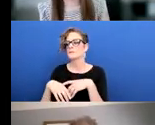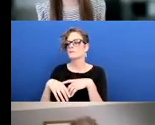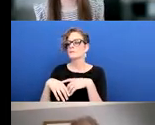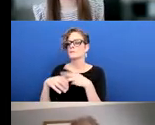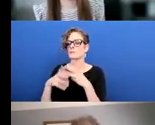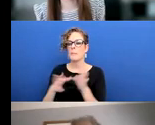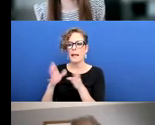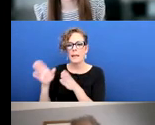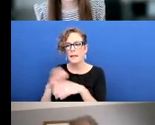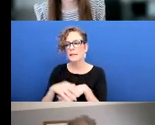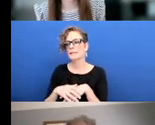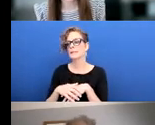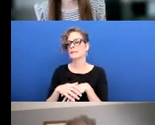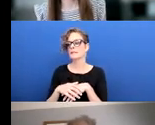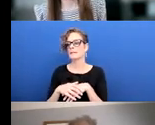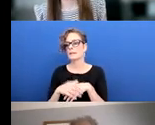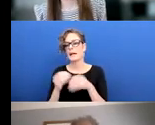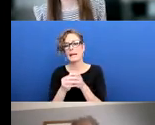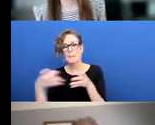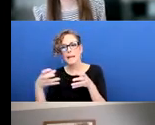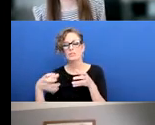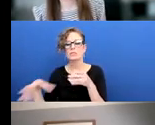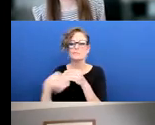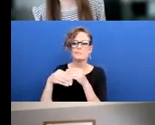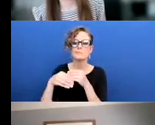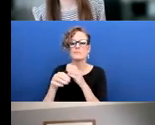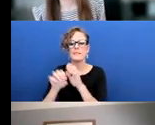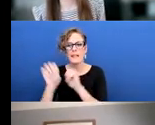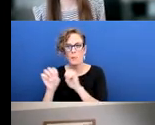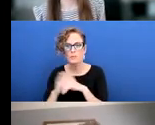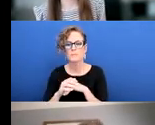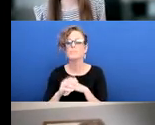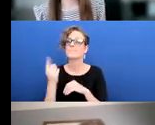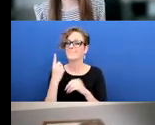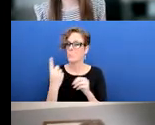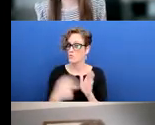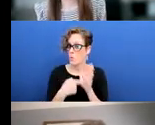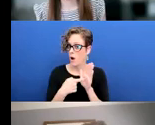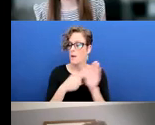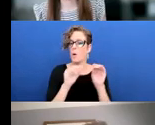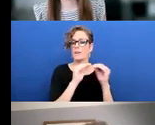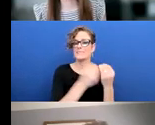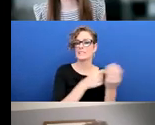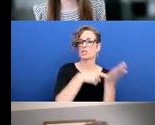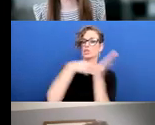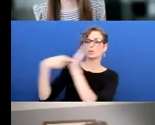planeación, expansión, desarrollo de programas o evaluación de los mismos.